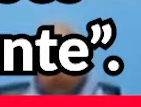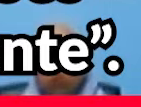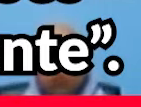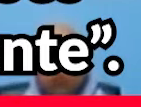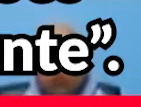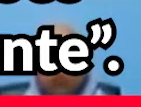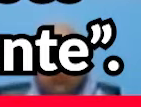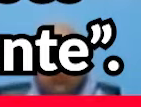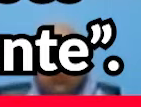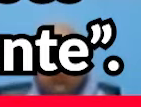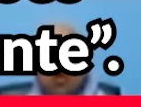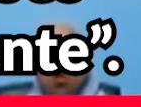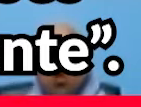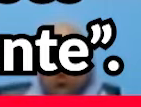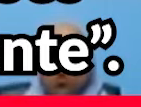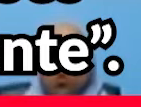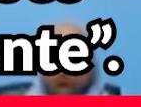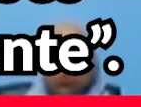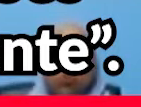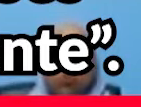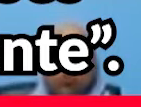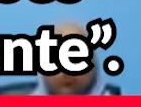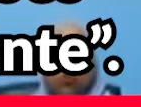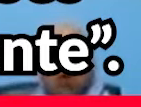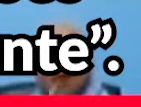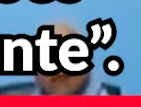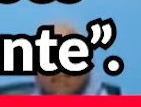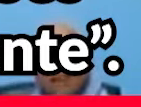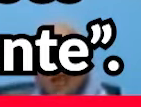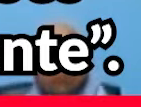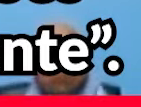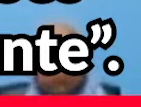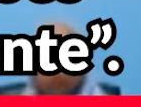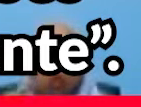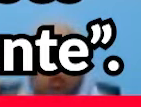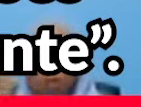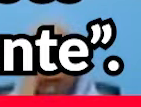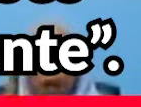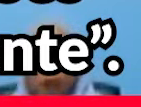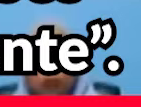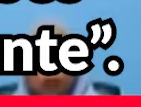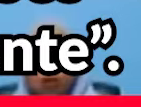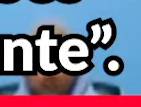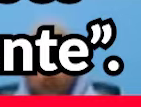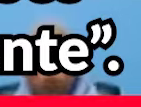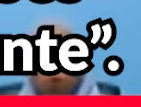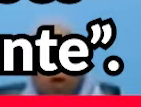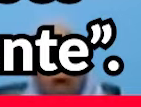Nosotros solo dijimos, respetamos las instituciones brasileras y Brasil